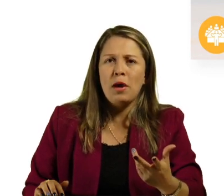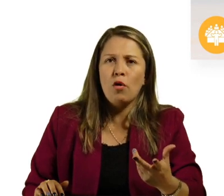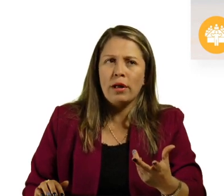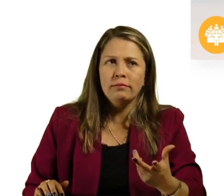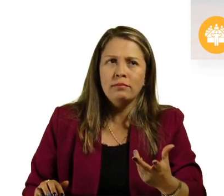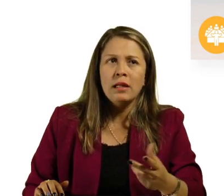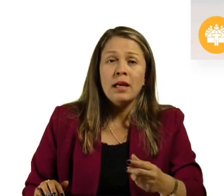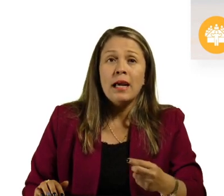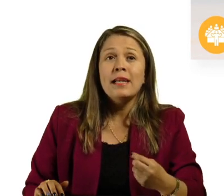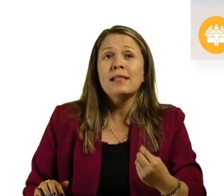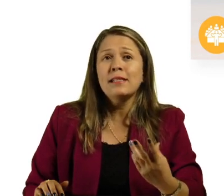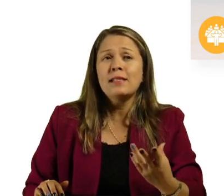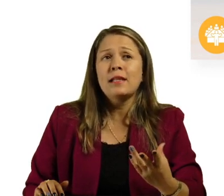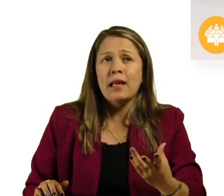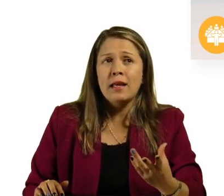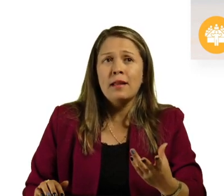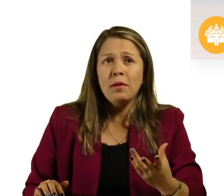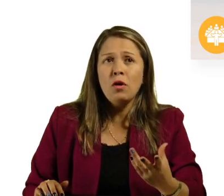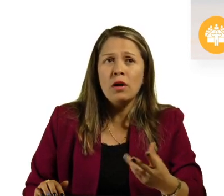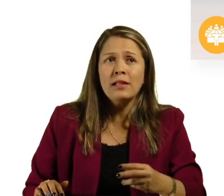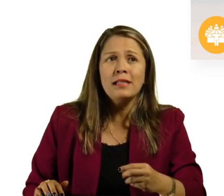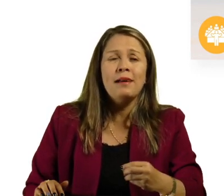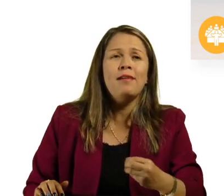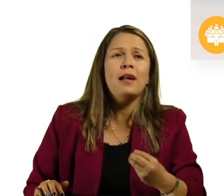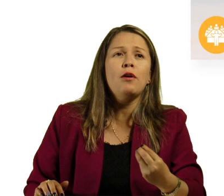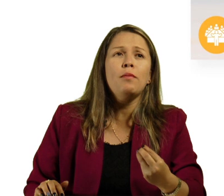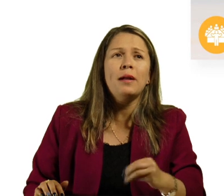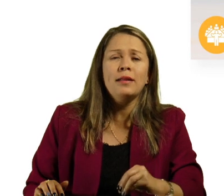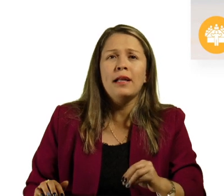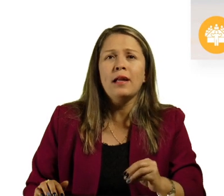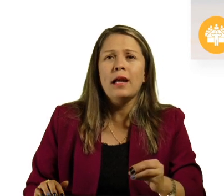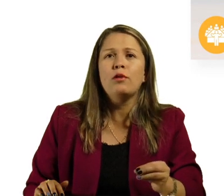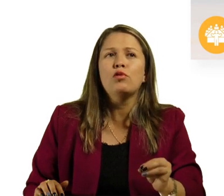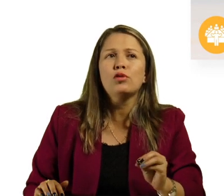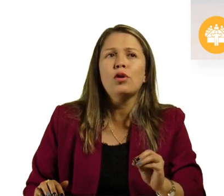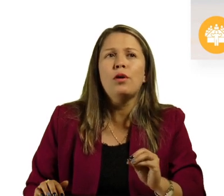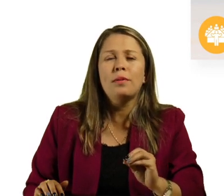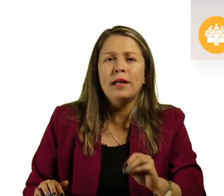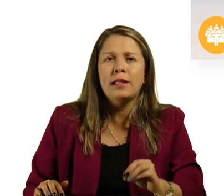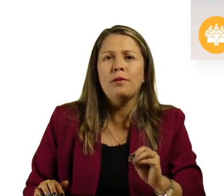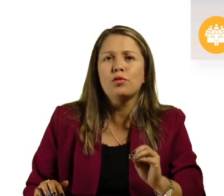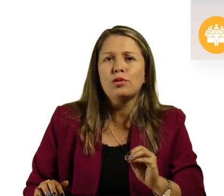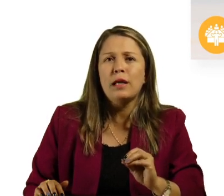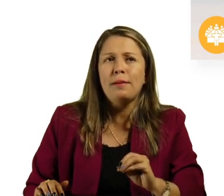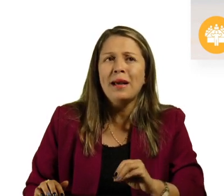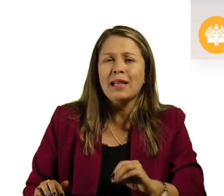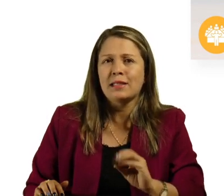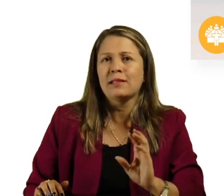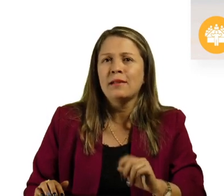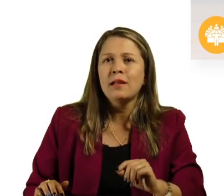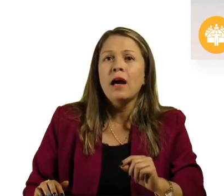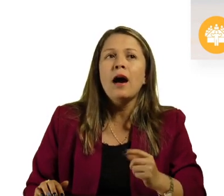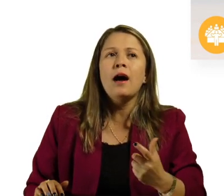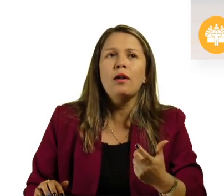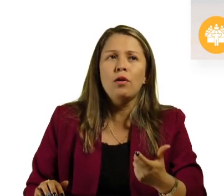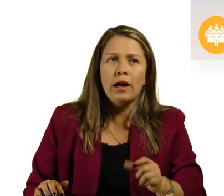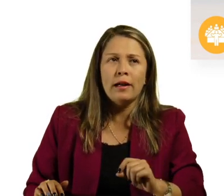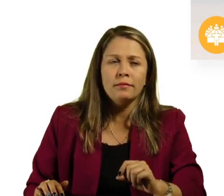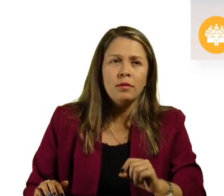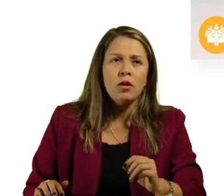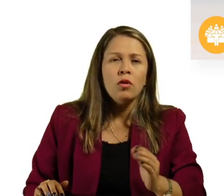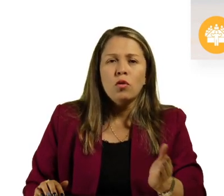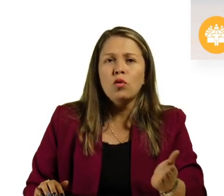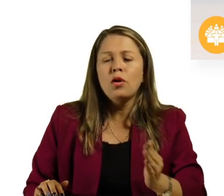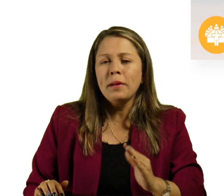estrategias de mejora. Esas estrategias de mejora se van a convertir en unos objetivos y metas a